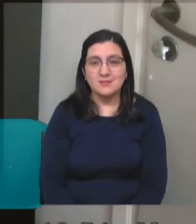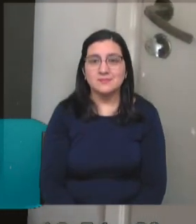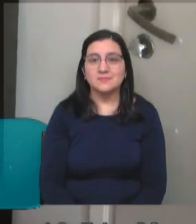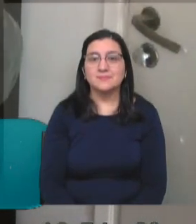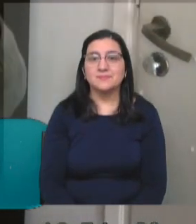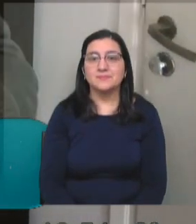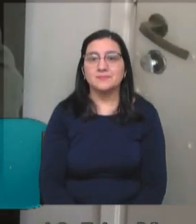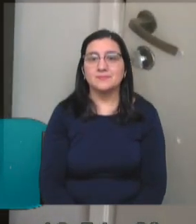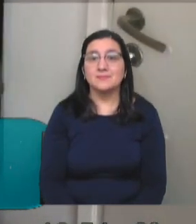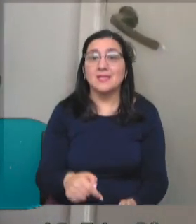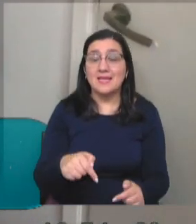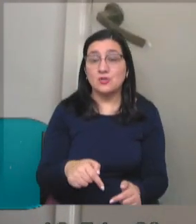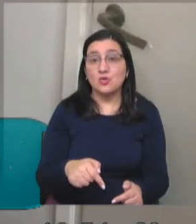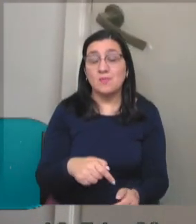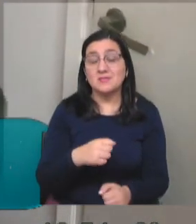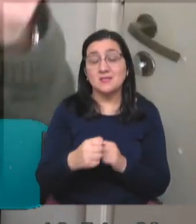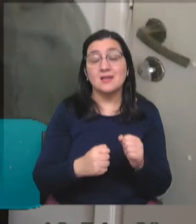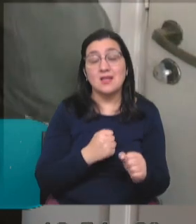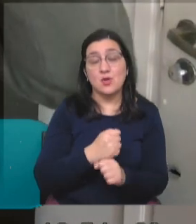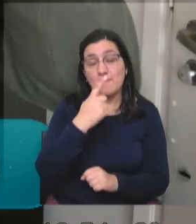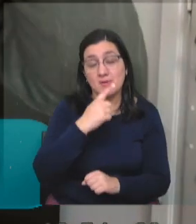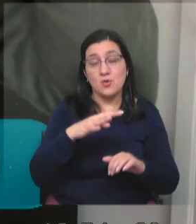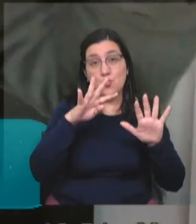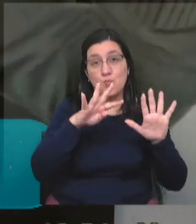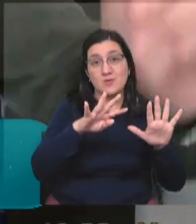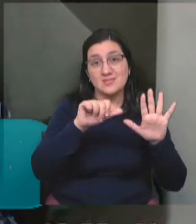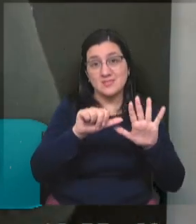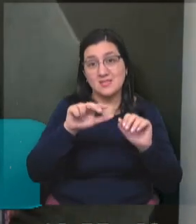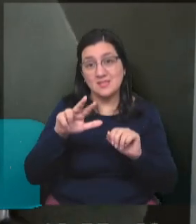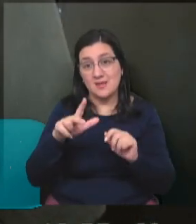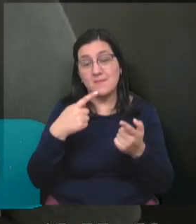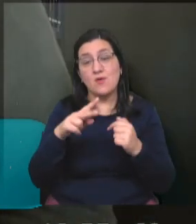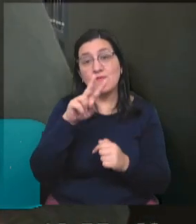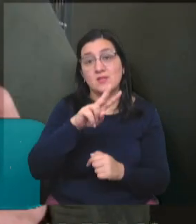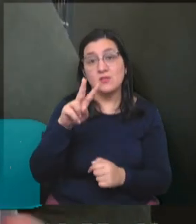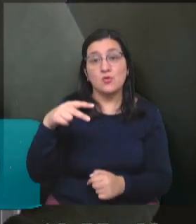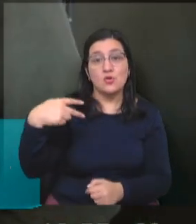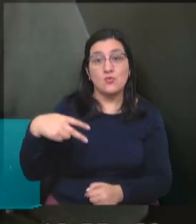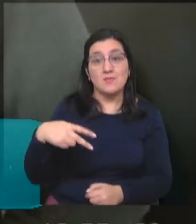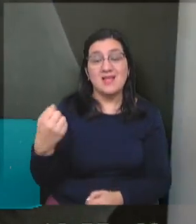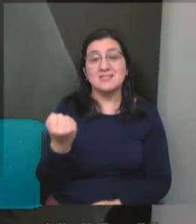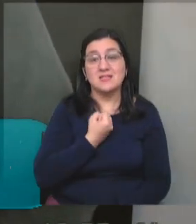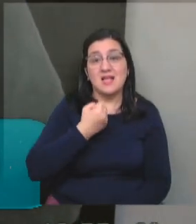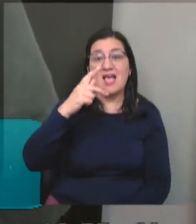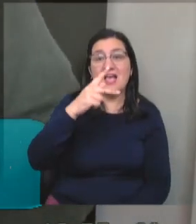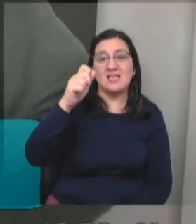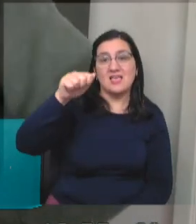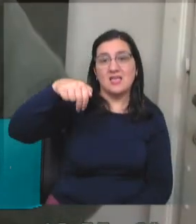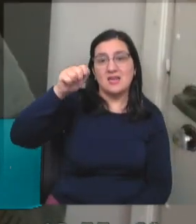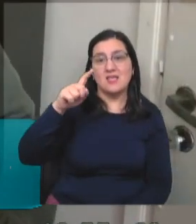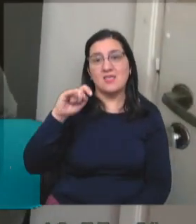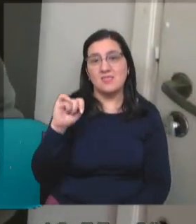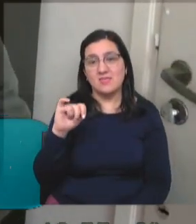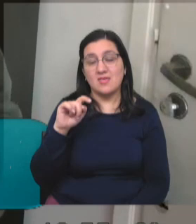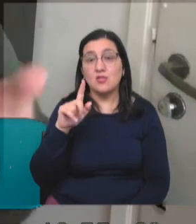64 esto iba a pasar en el 63 pero resultó ser que el 22 de noviembre en Dallas Asesinan a Kennedy entonces